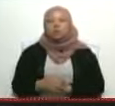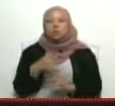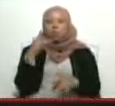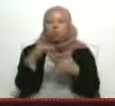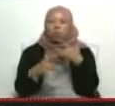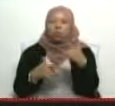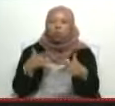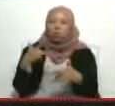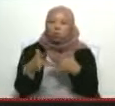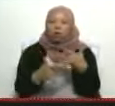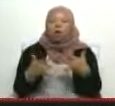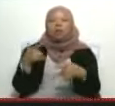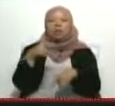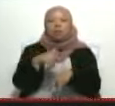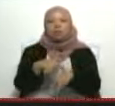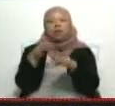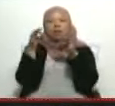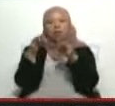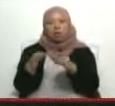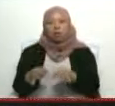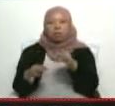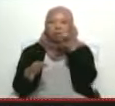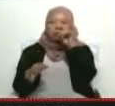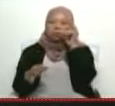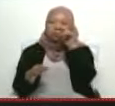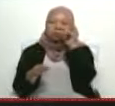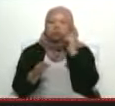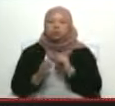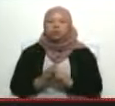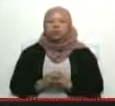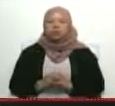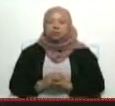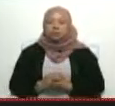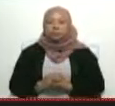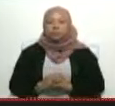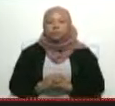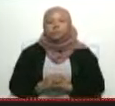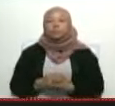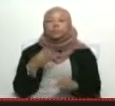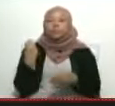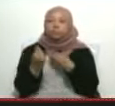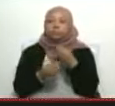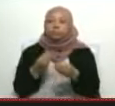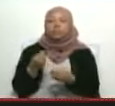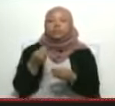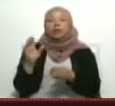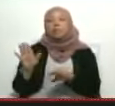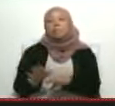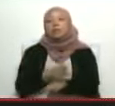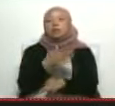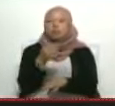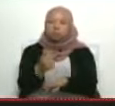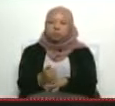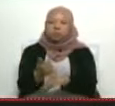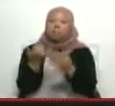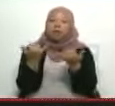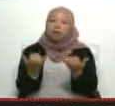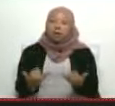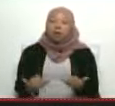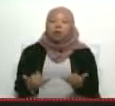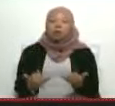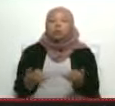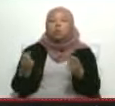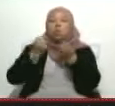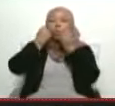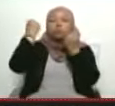aconteciendo en tiempo real para, como bandera principalísima,